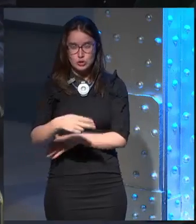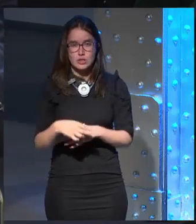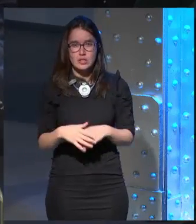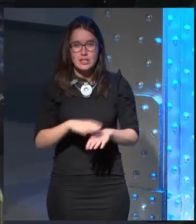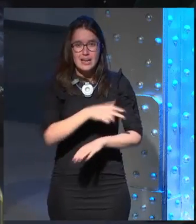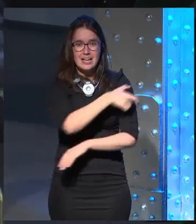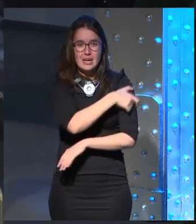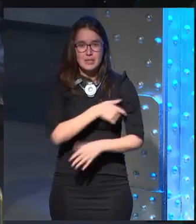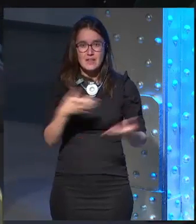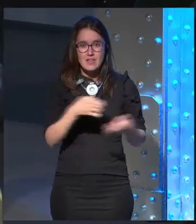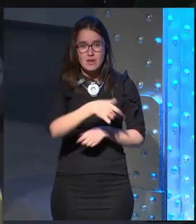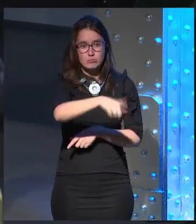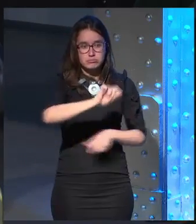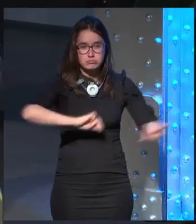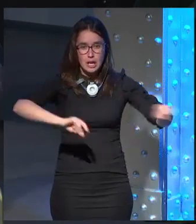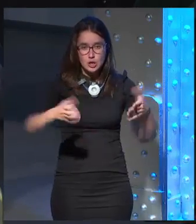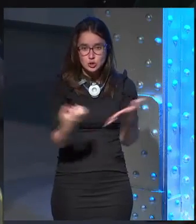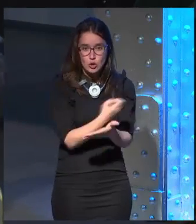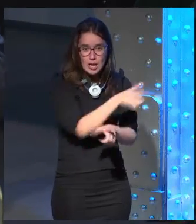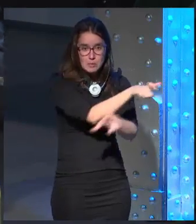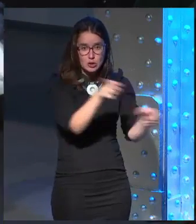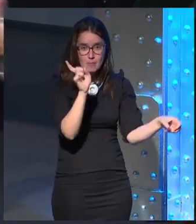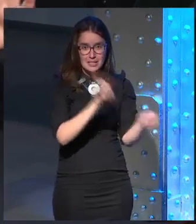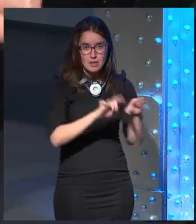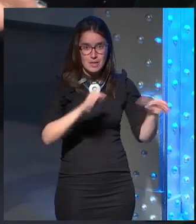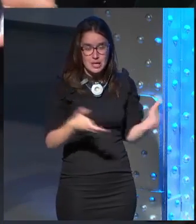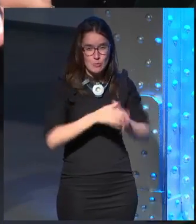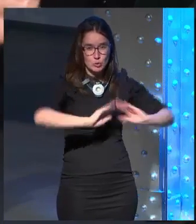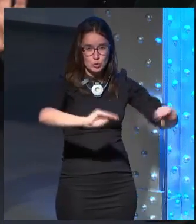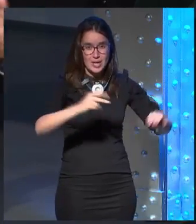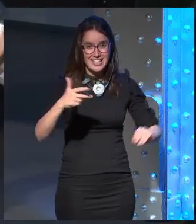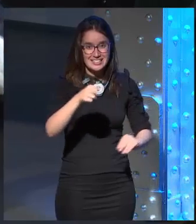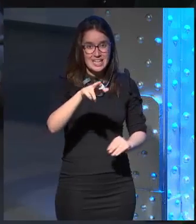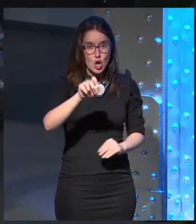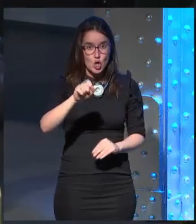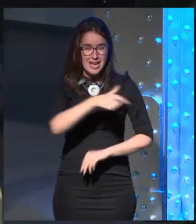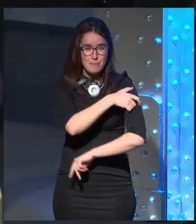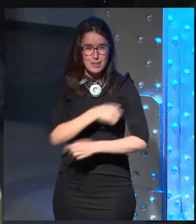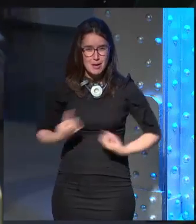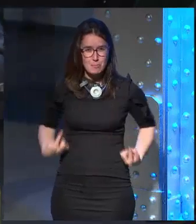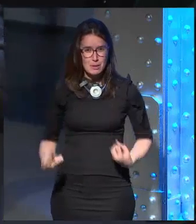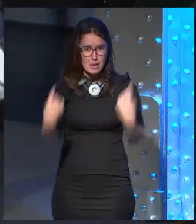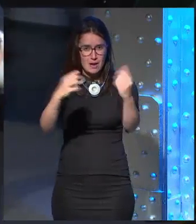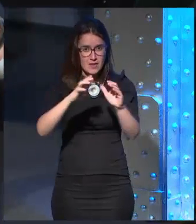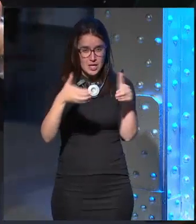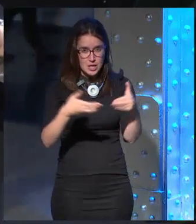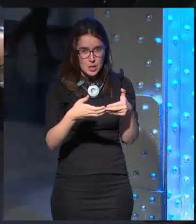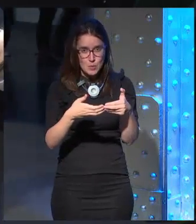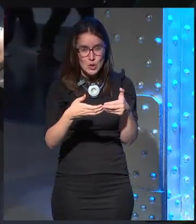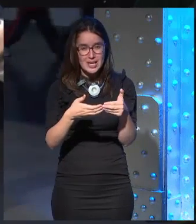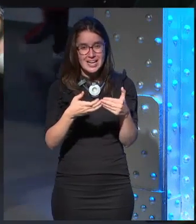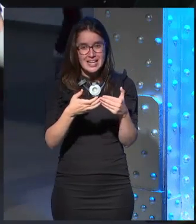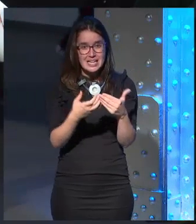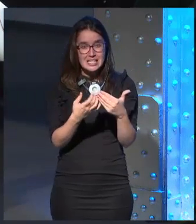el capitán tiene que elegir a todos los miembros del equipo, y Charlotte fue la capitana por primera vez del equipo, y